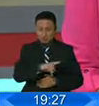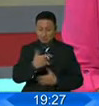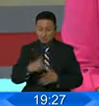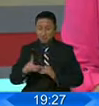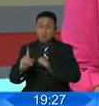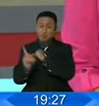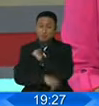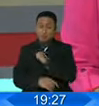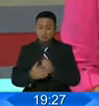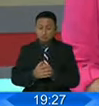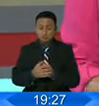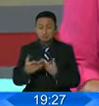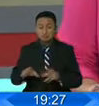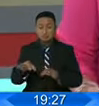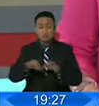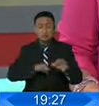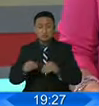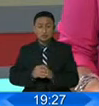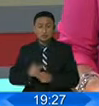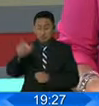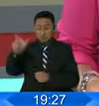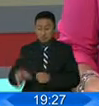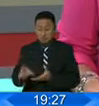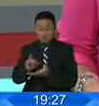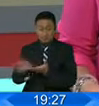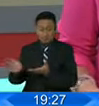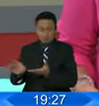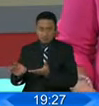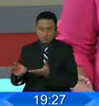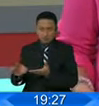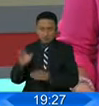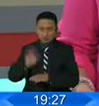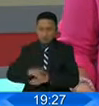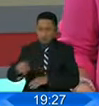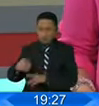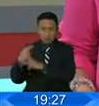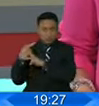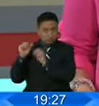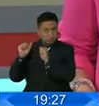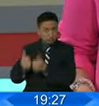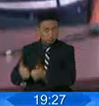multaba. Además, indicó que el uniformado no fue despedido porque cumplió con su deber.